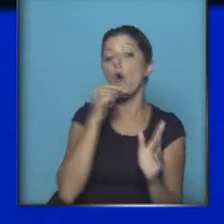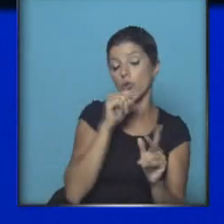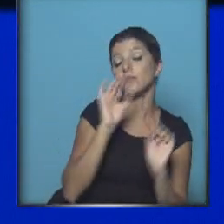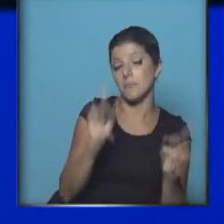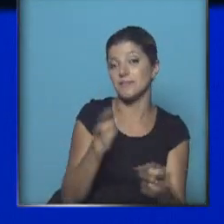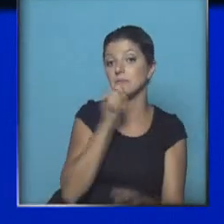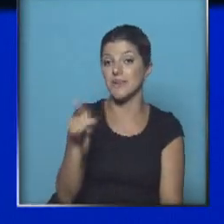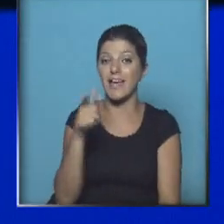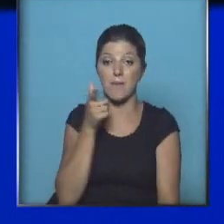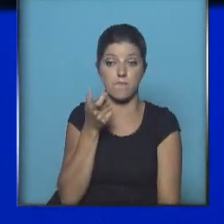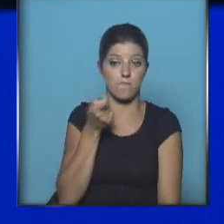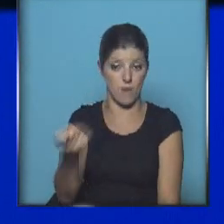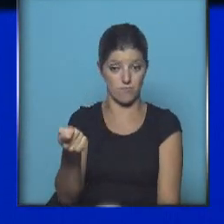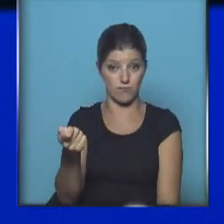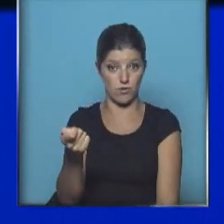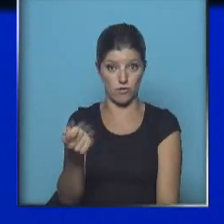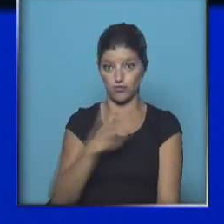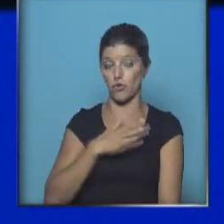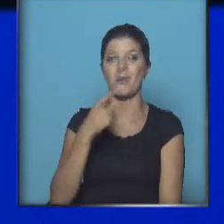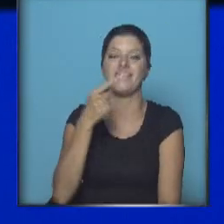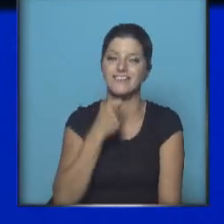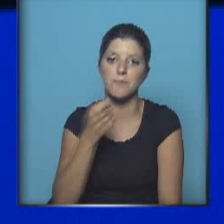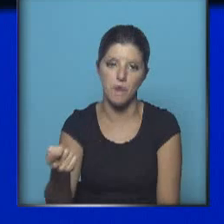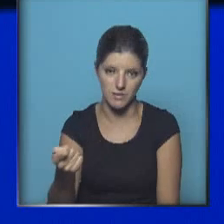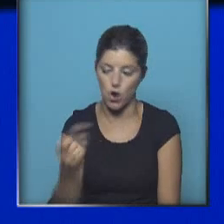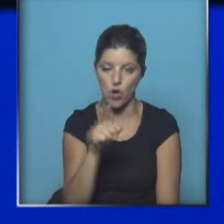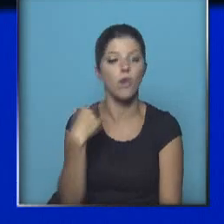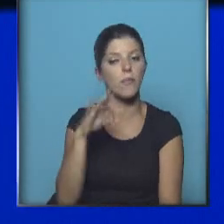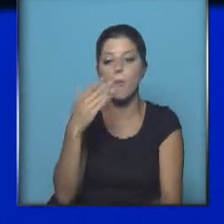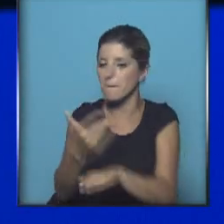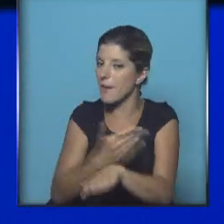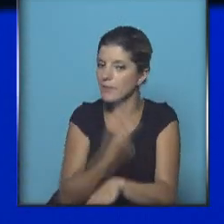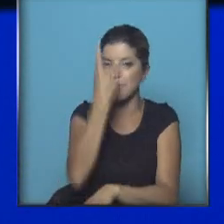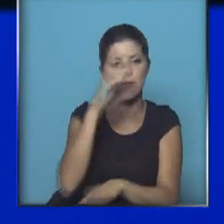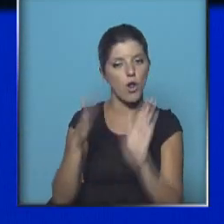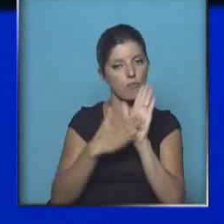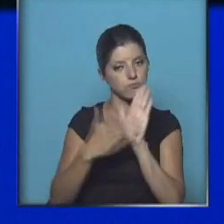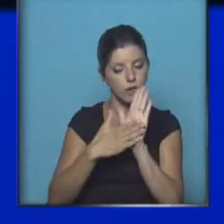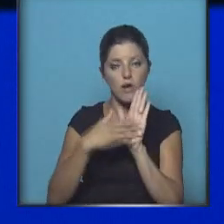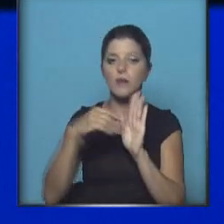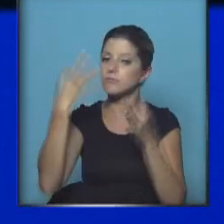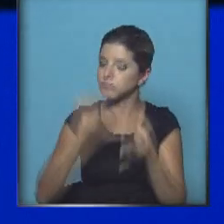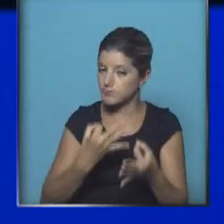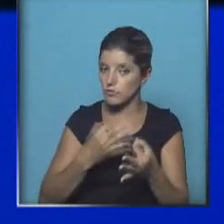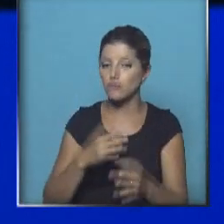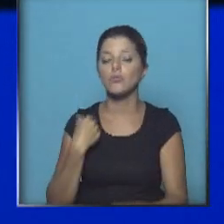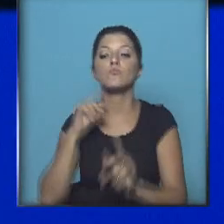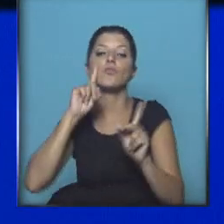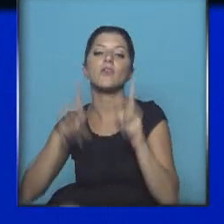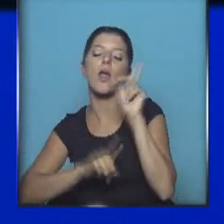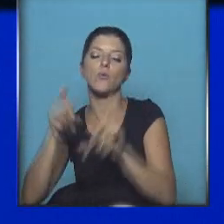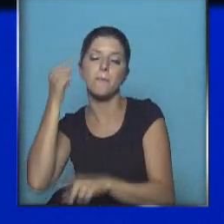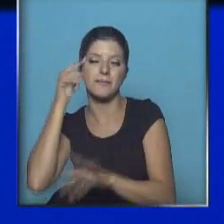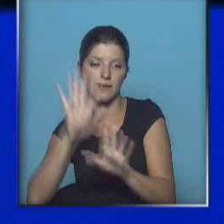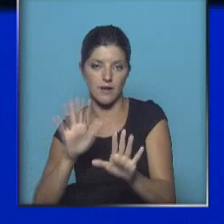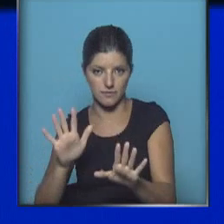demuestren que fue un asesinato, no voy a afirmar que fue un asesinato. No creo que todo el mundo tenga esta cautela que